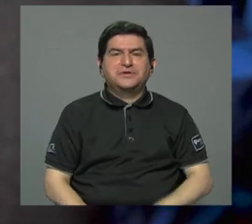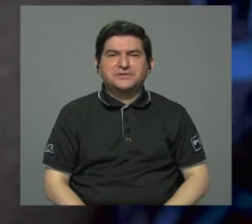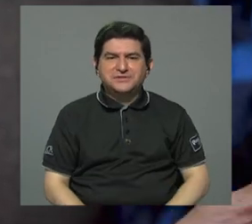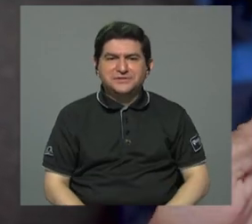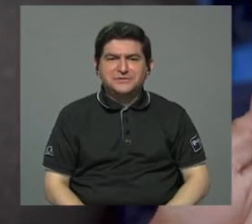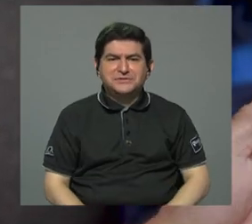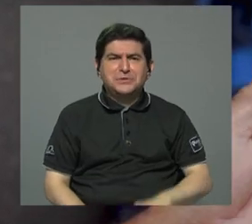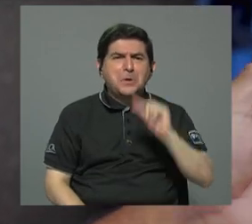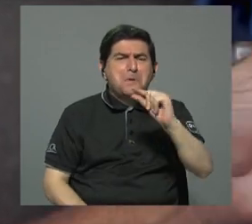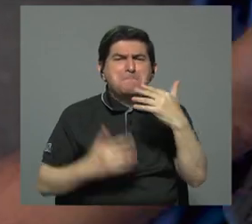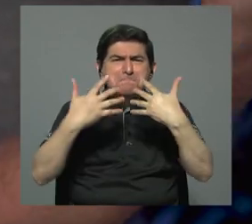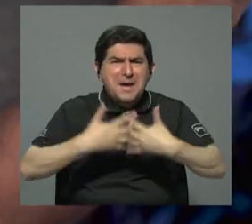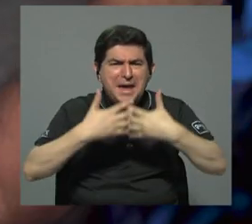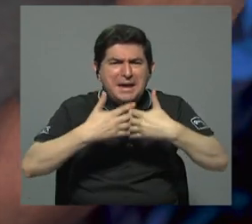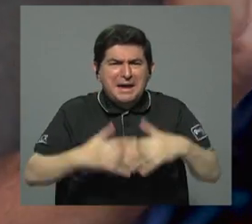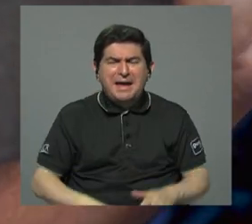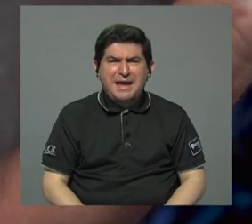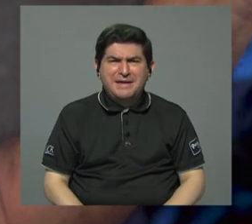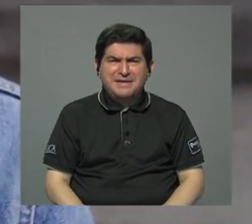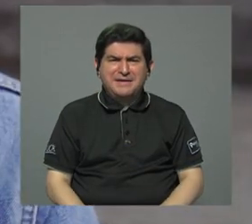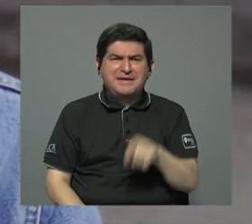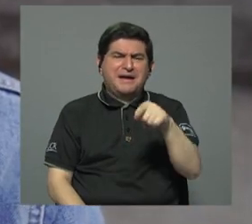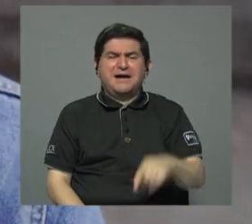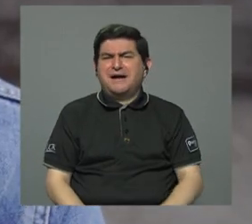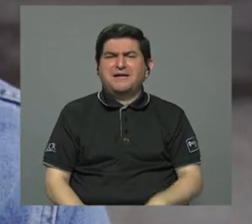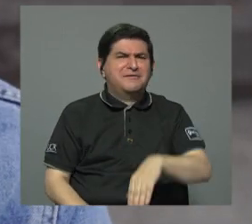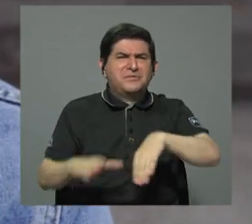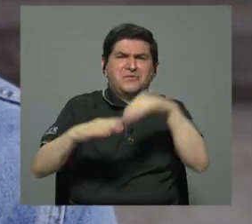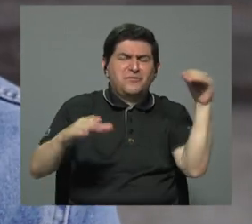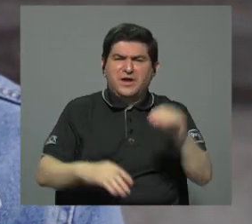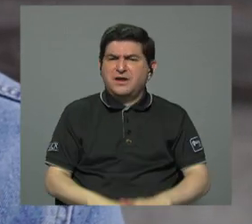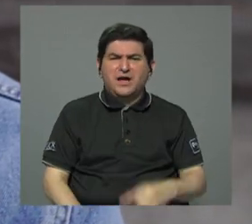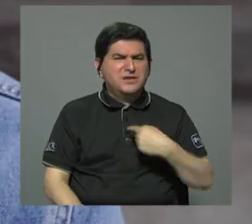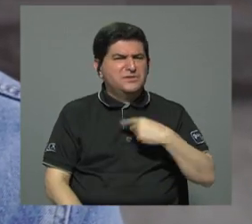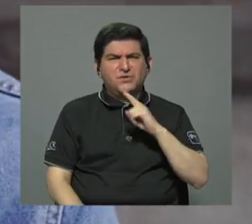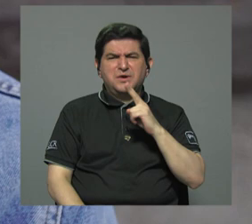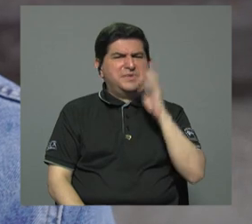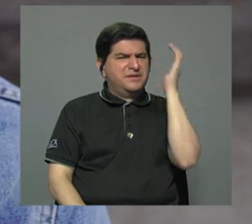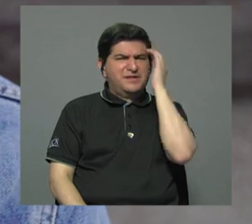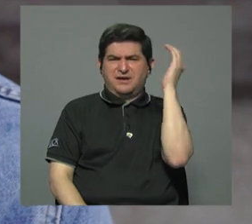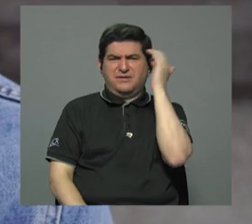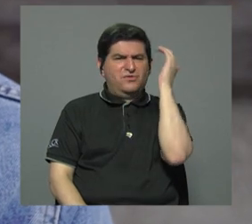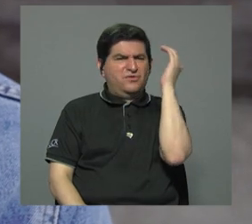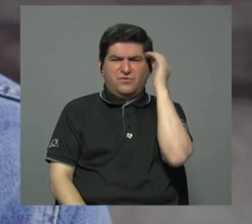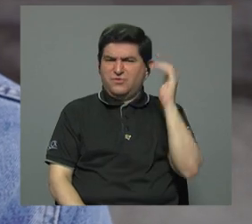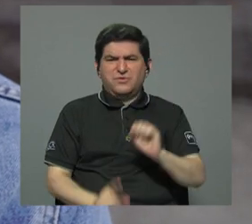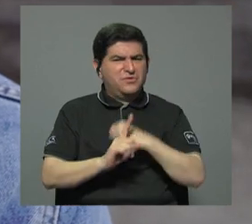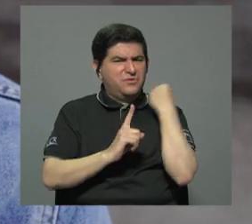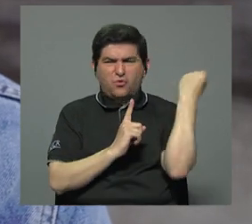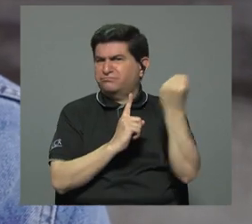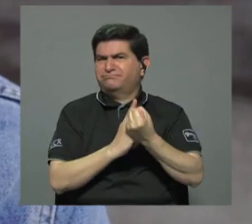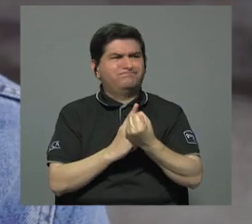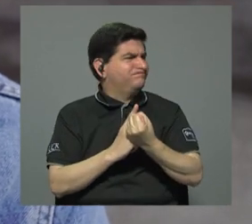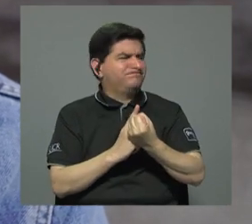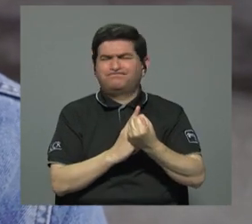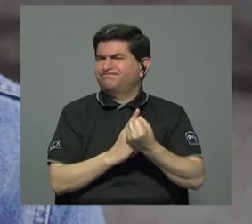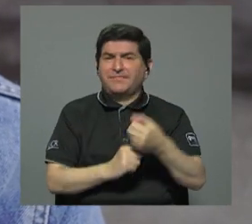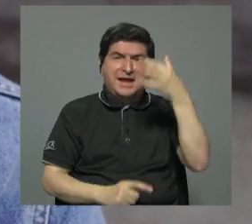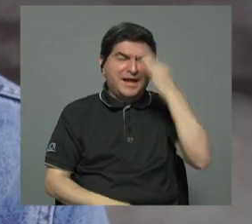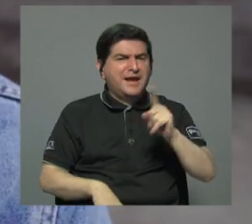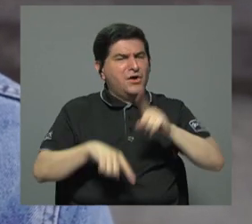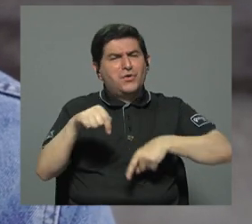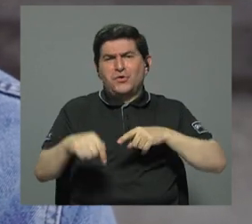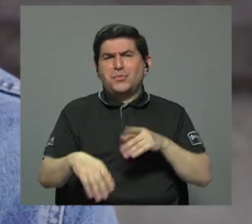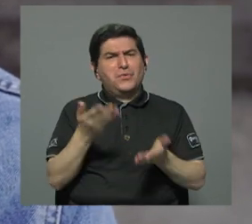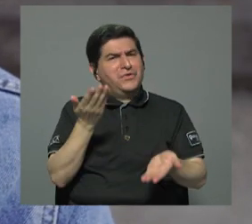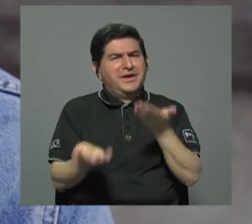es la pequeña empresa lo tienen, como decir, por fuera. En realidad no tengo como conocimiento como tal del asunto, entonces creo que no podría